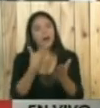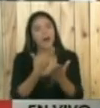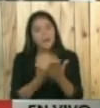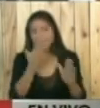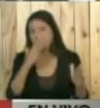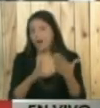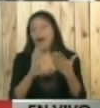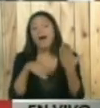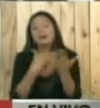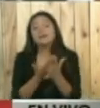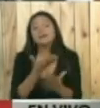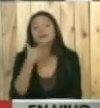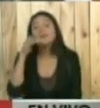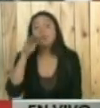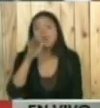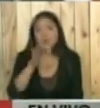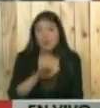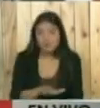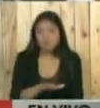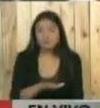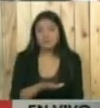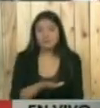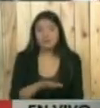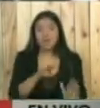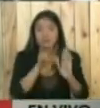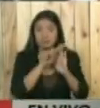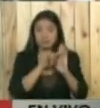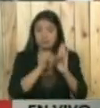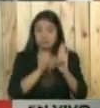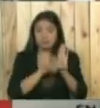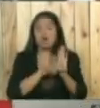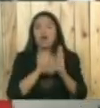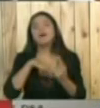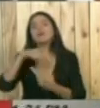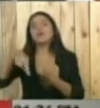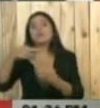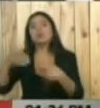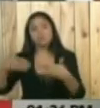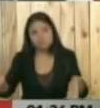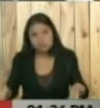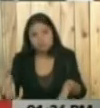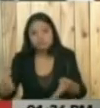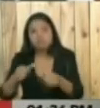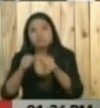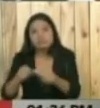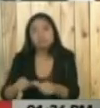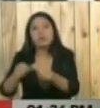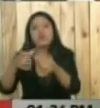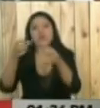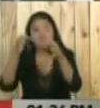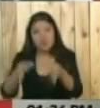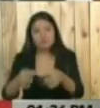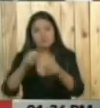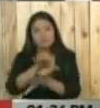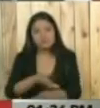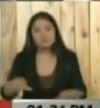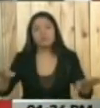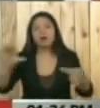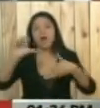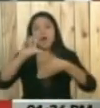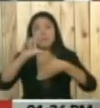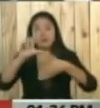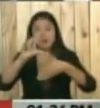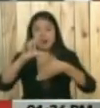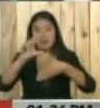siembra. Bajo esos principios, las fuerzas revolucionarias avanzaron y se consolidaron en la América